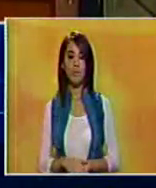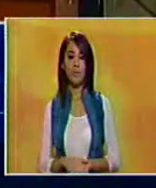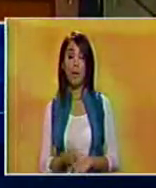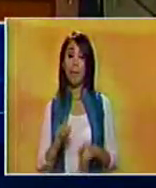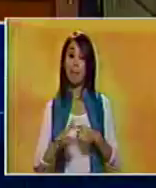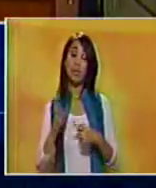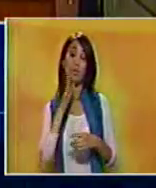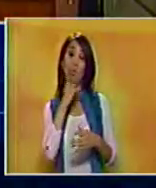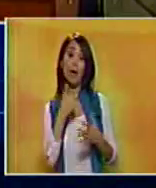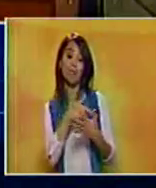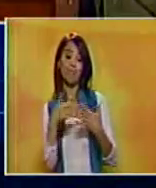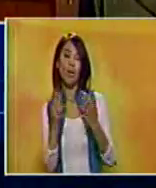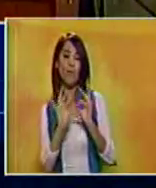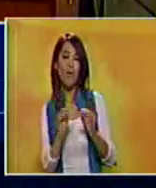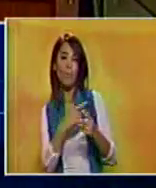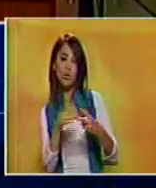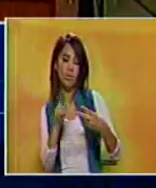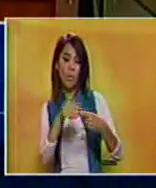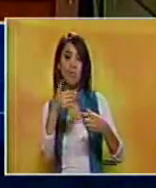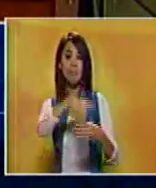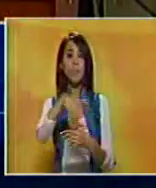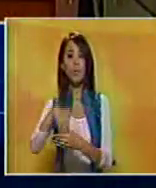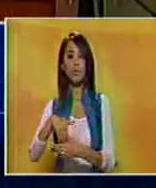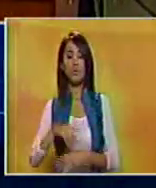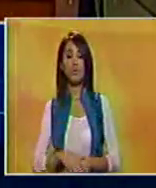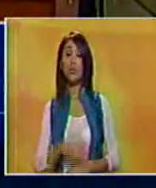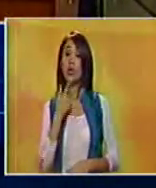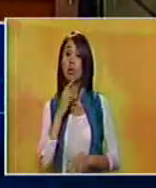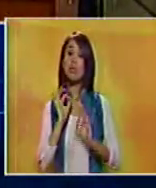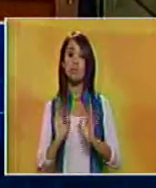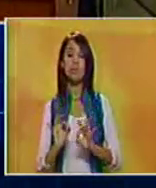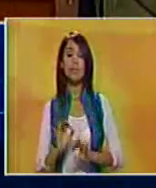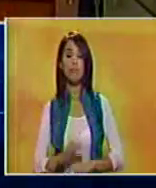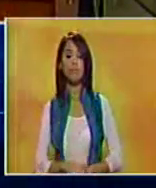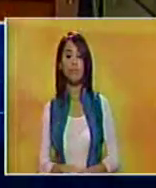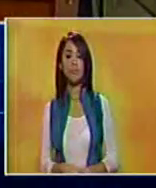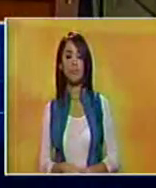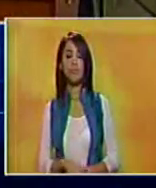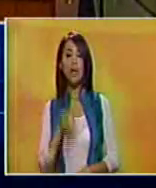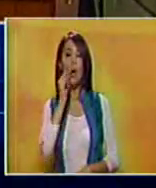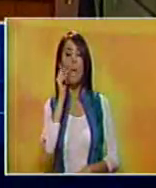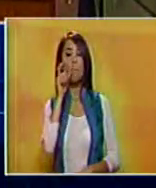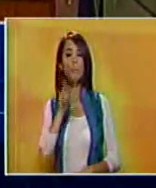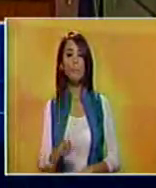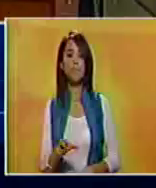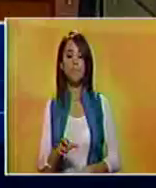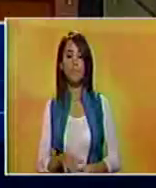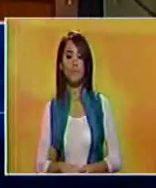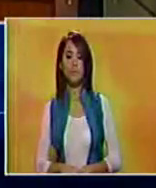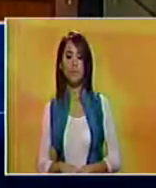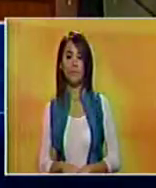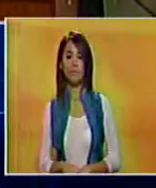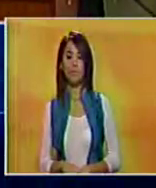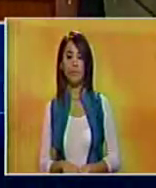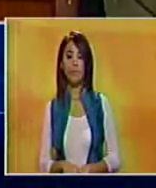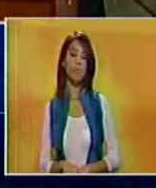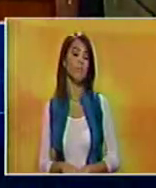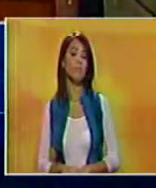otra alternativa que el voto. Se lo digo particularmente al señor Luis Aquiles